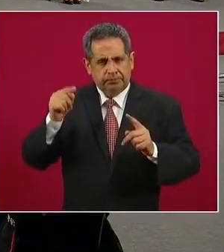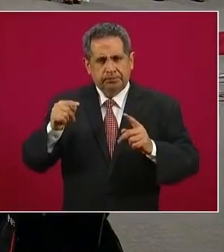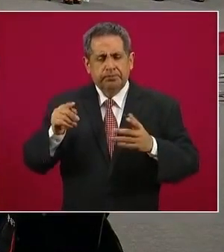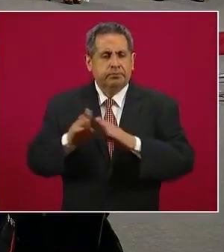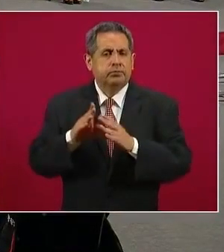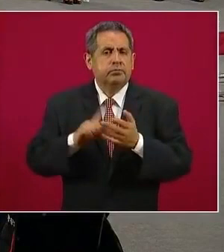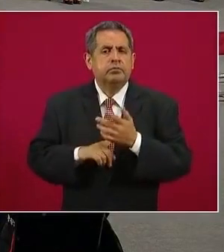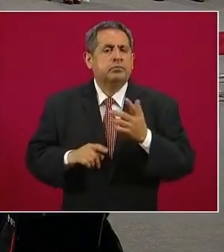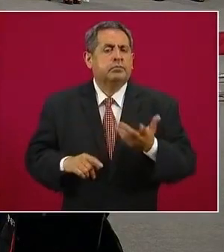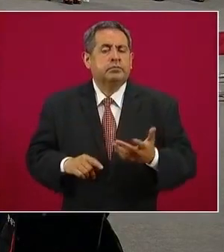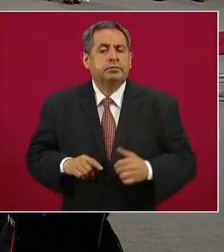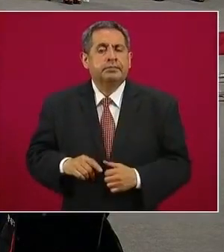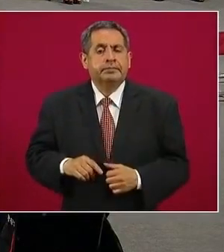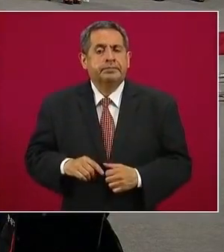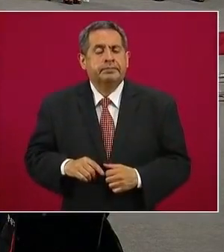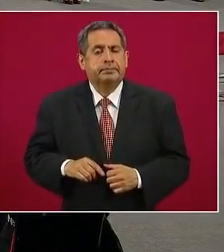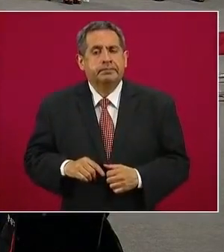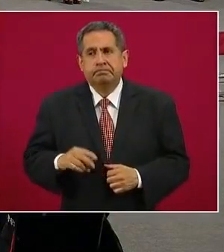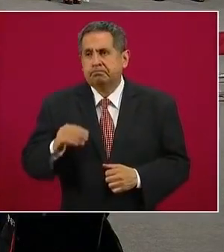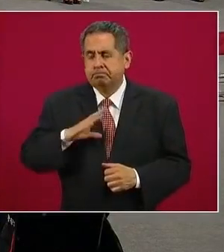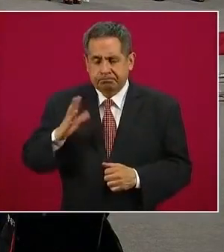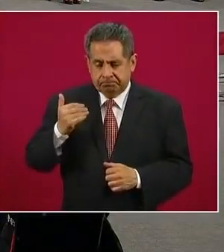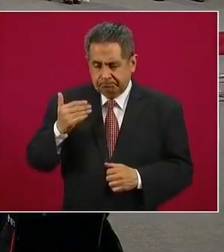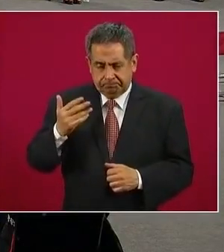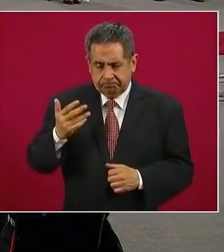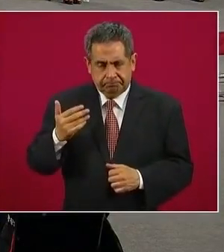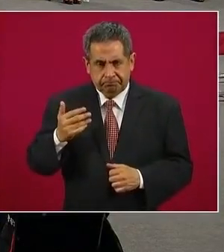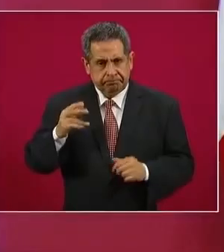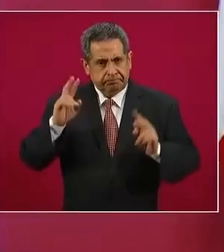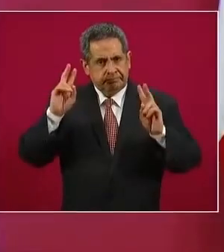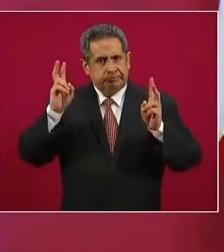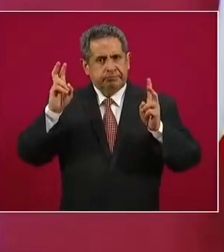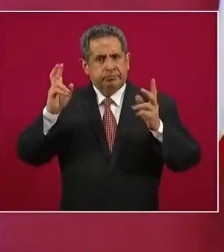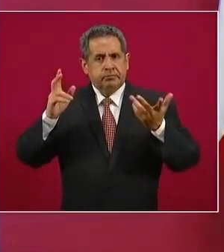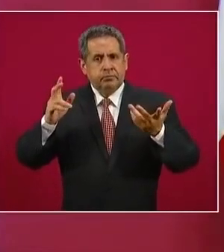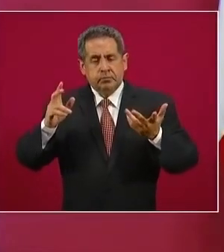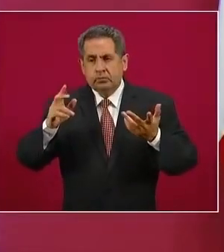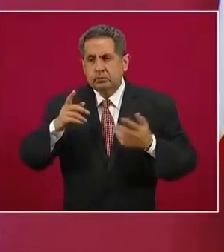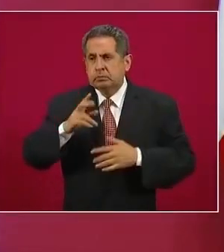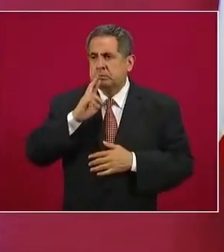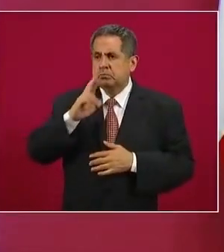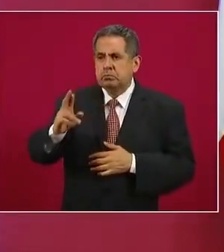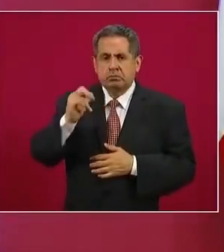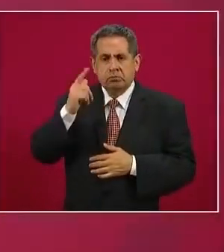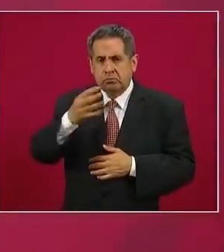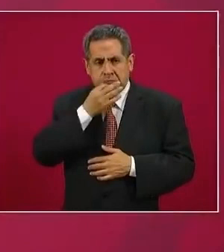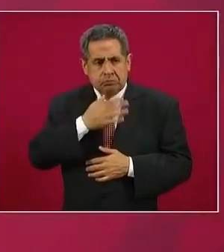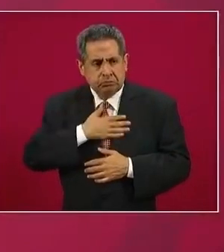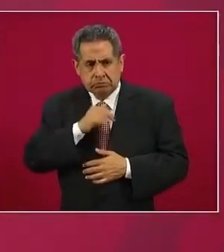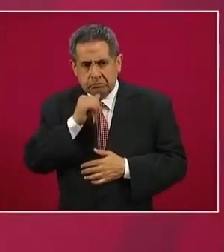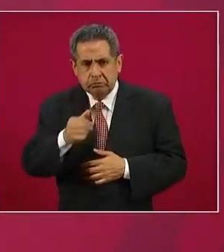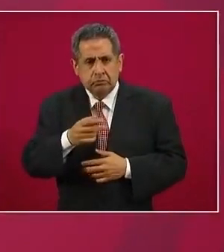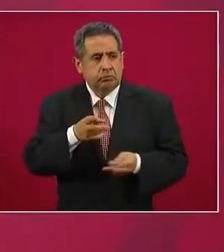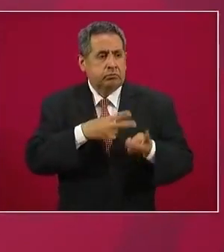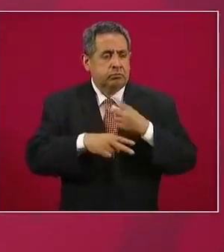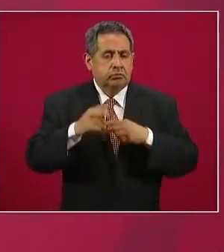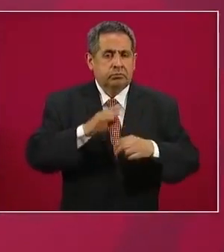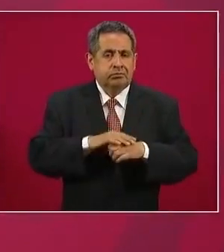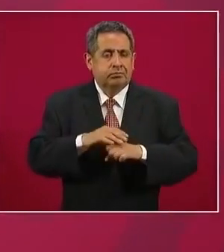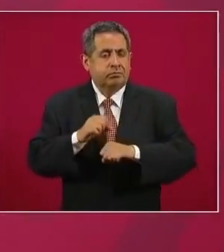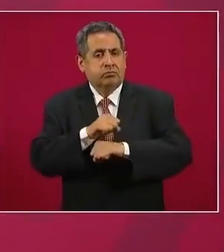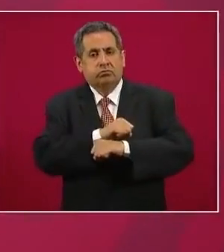detectado dos grupos uno operando en la alcaldía de coyoacán y otro en san luís potosí se ha hecho el